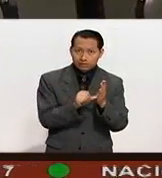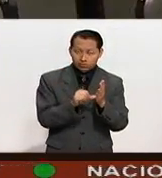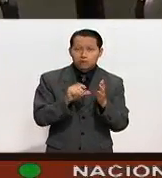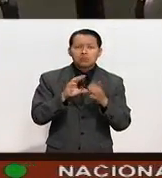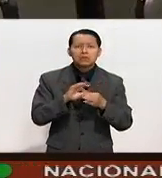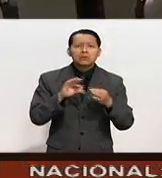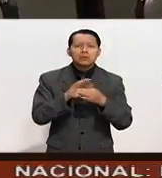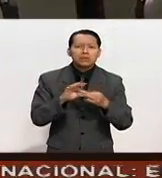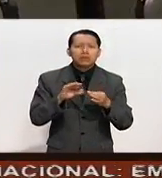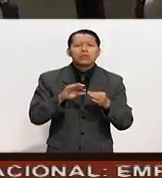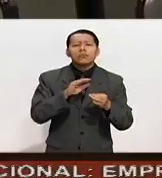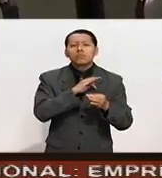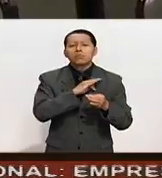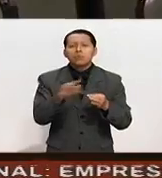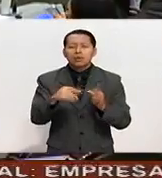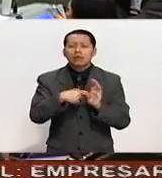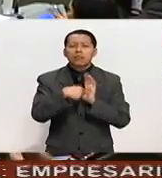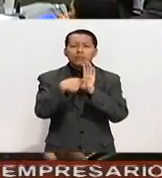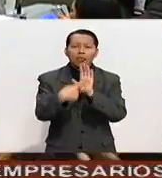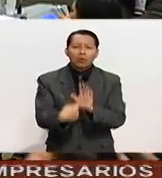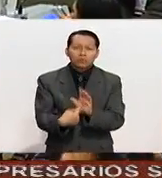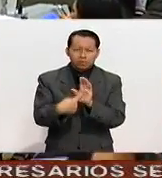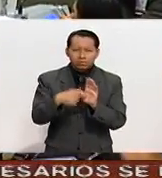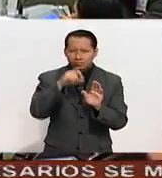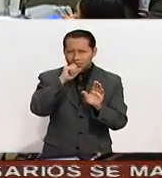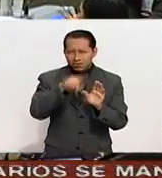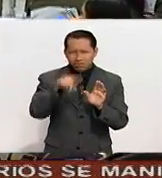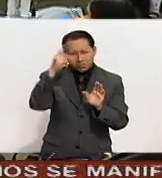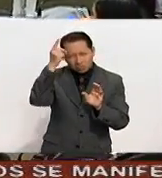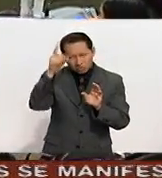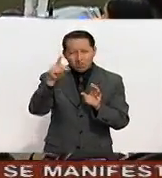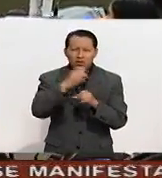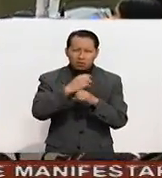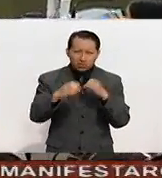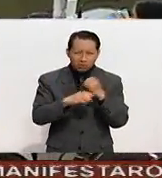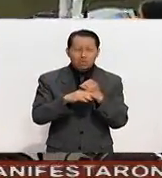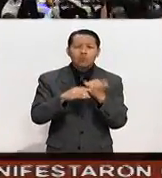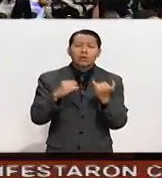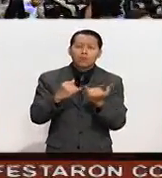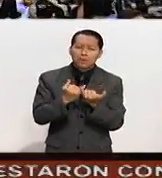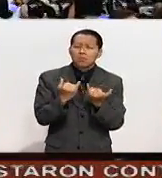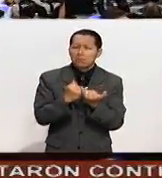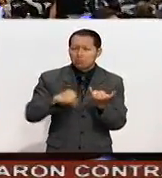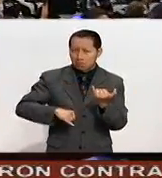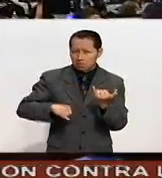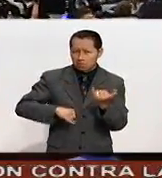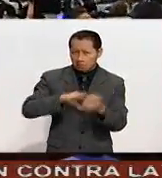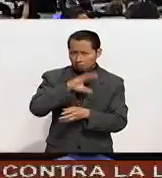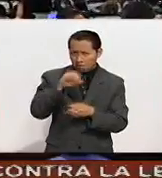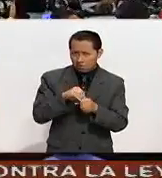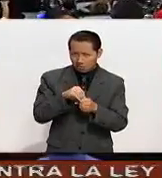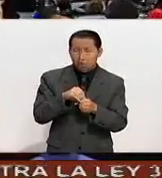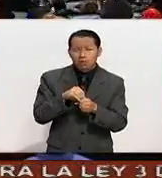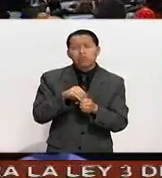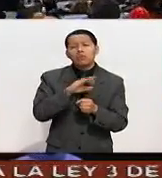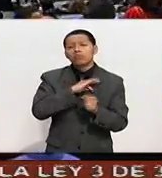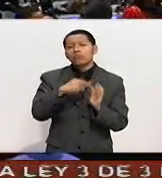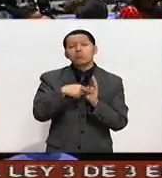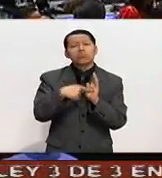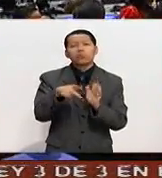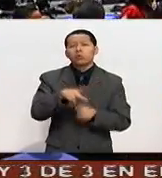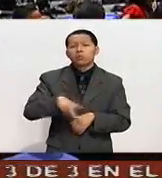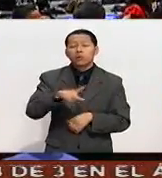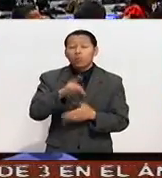que la publicidad de las declaraciones patrimoniales y de intereses serán públicas, salvo los rubros cuya difusión pueda afectar la